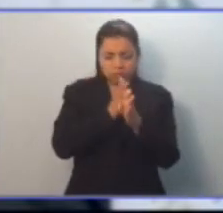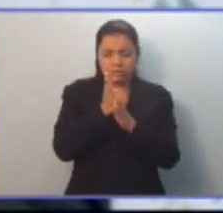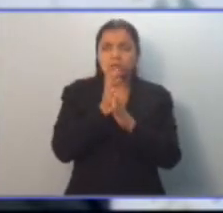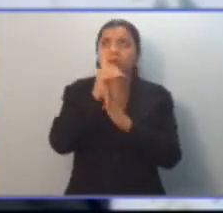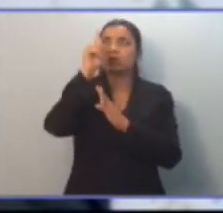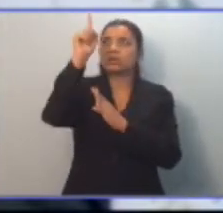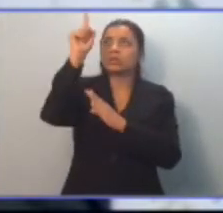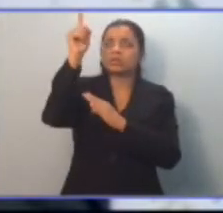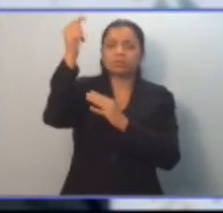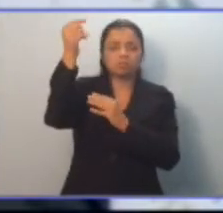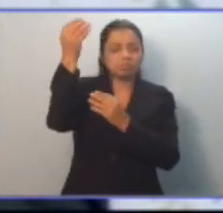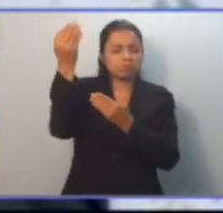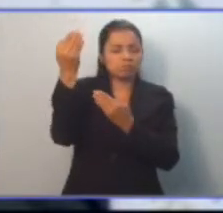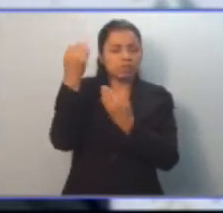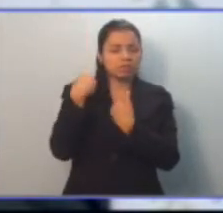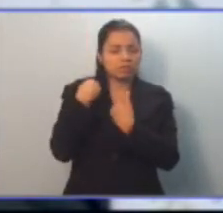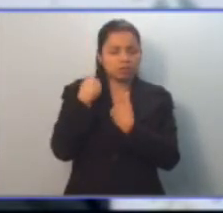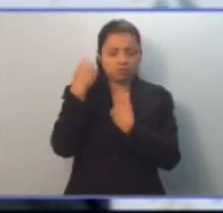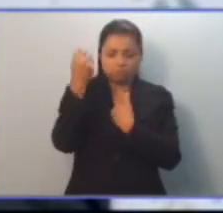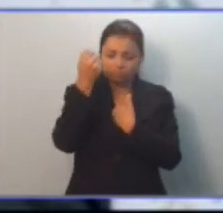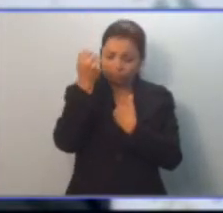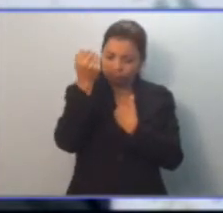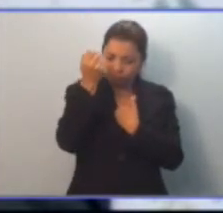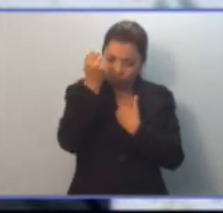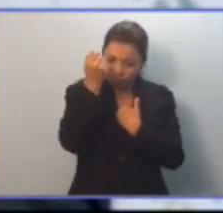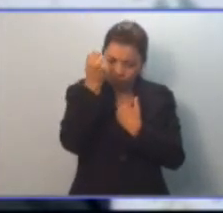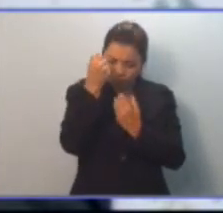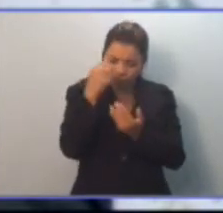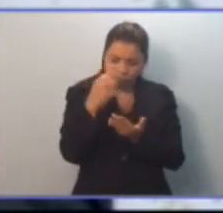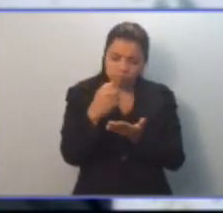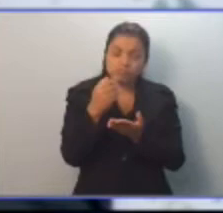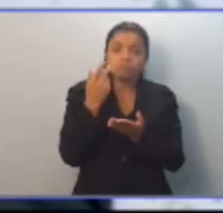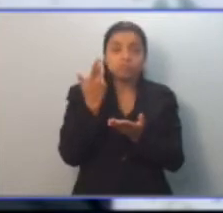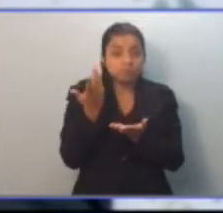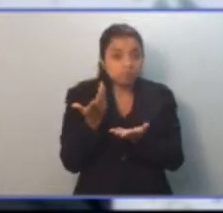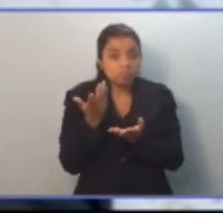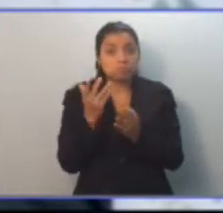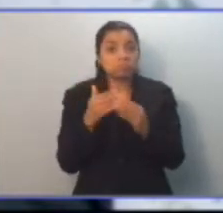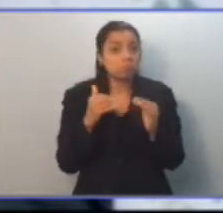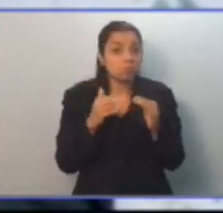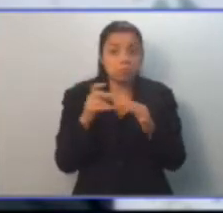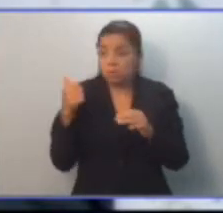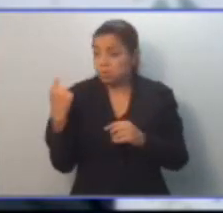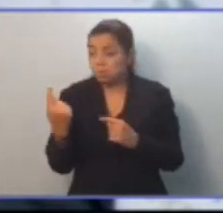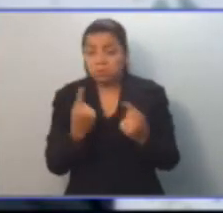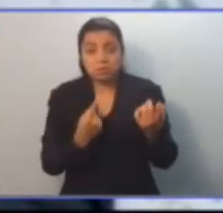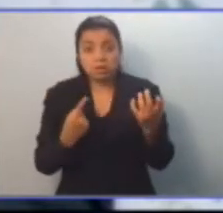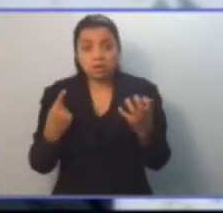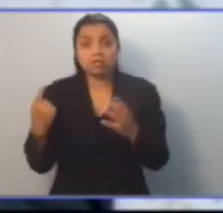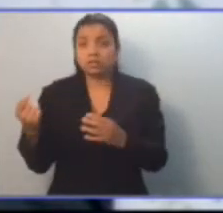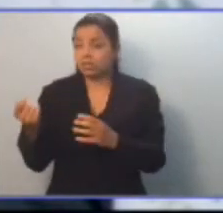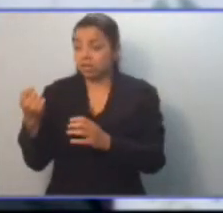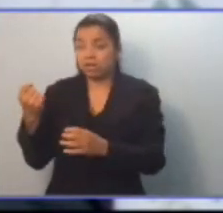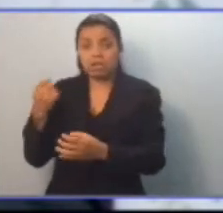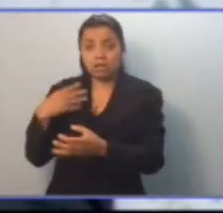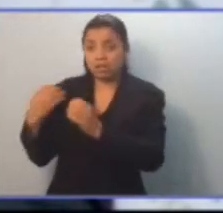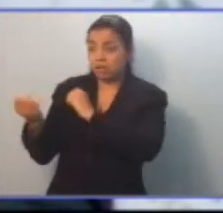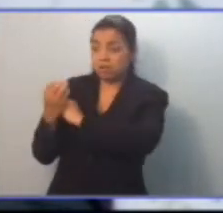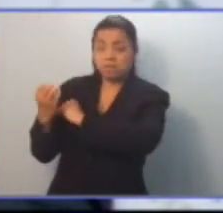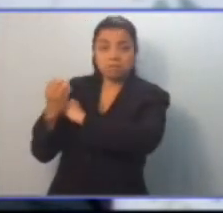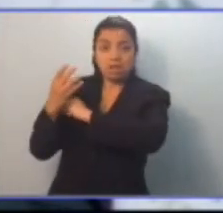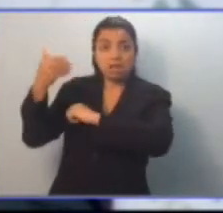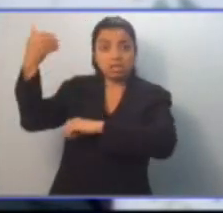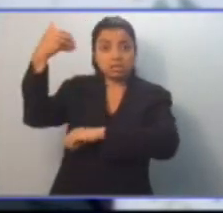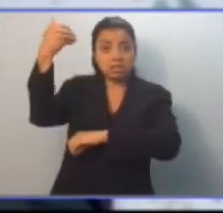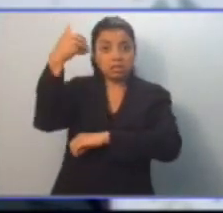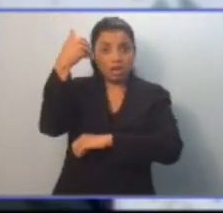permitió tener y por el apoyo que he tenido muchas veces de personas que han opacado su luz para que yo pueda brillar. Algunos